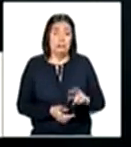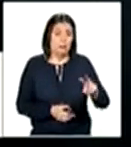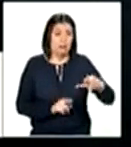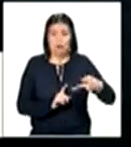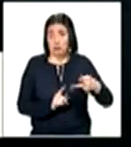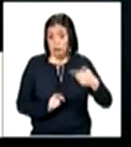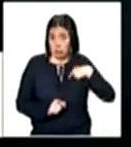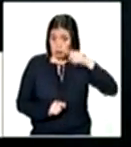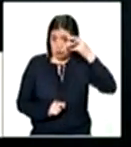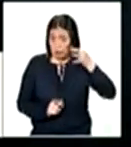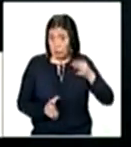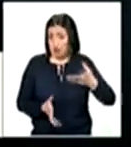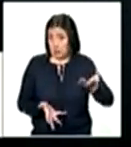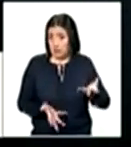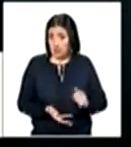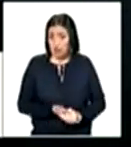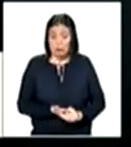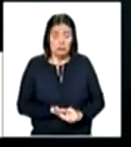también creo que es